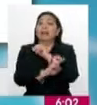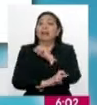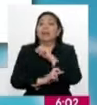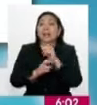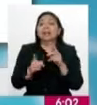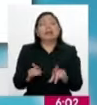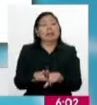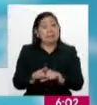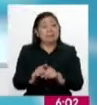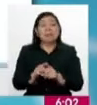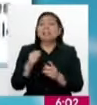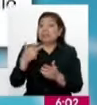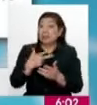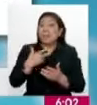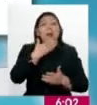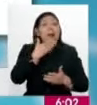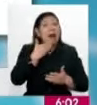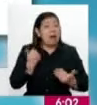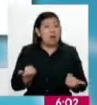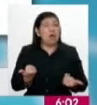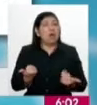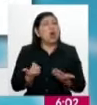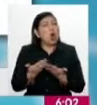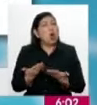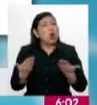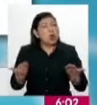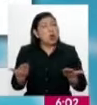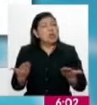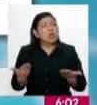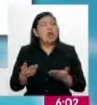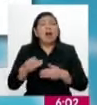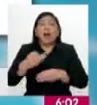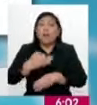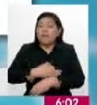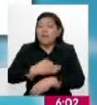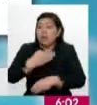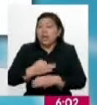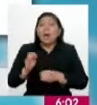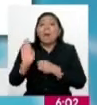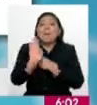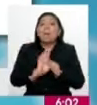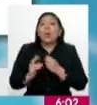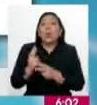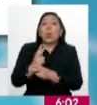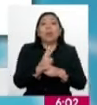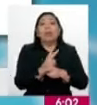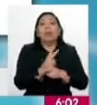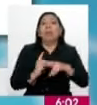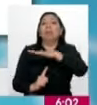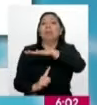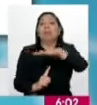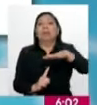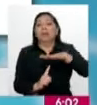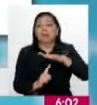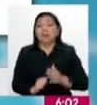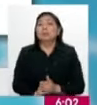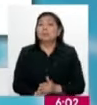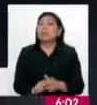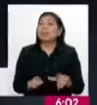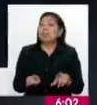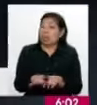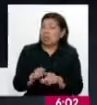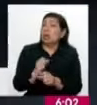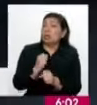andinos. También señala que buscan mejorar las condiciones de las zonas de frontera y proteger el medio ambiente. Asimismo, anunció que